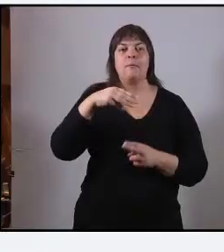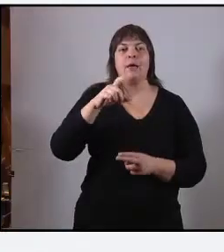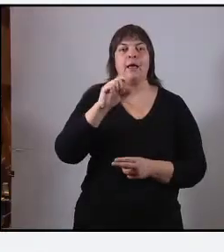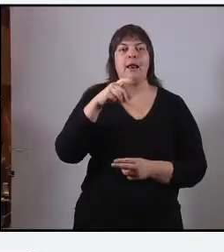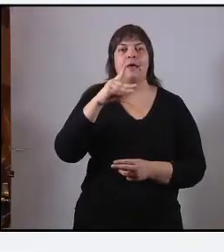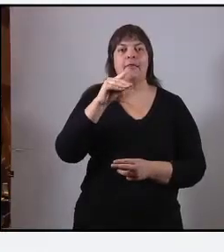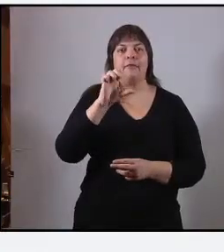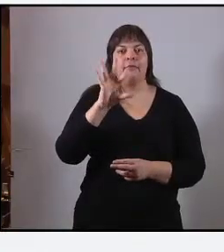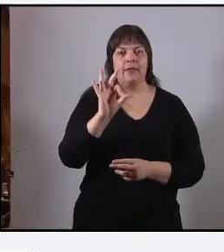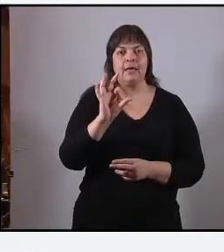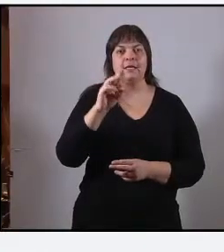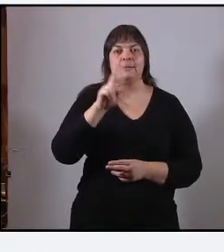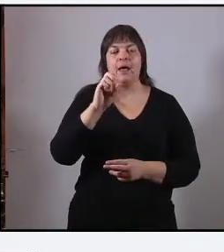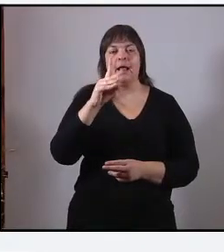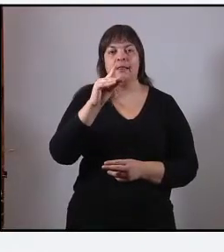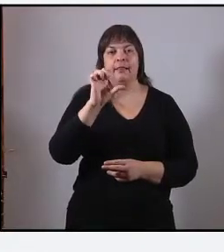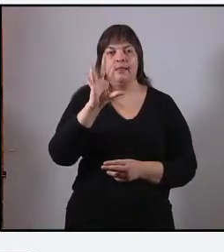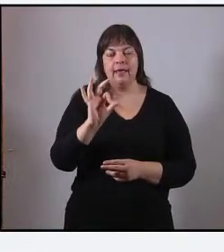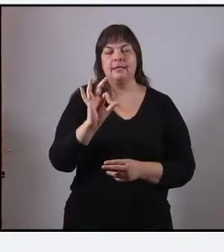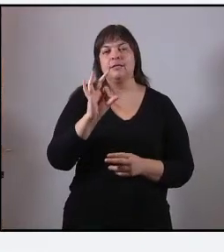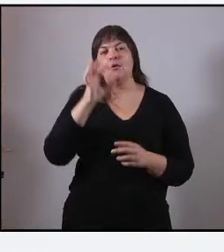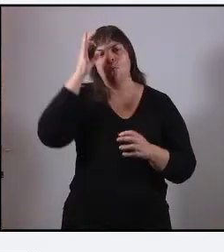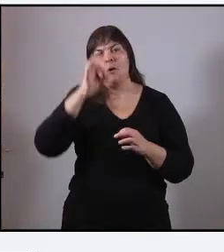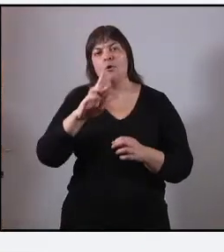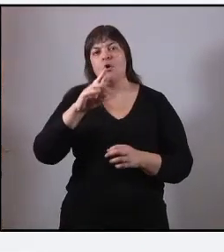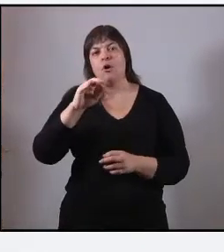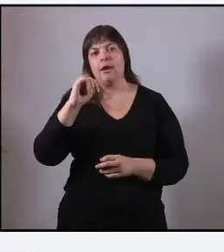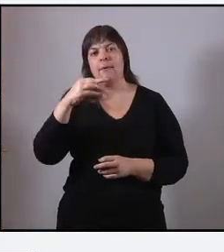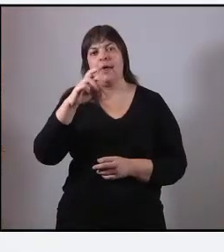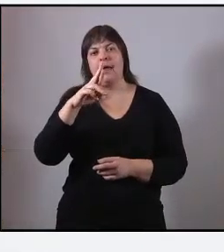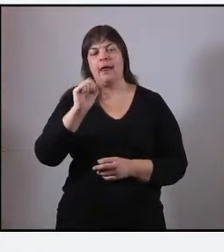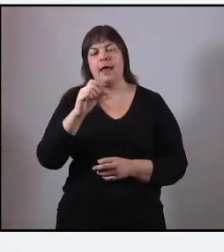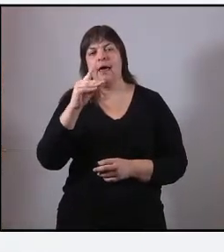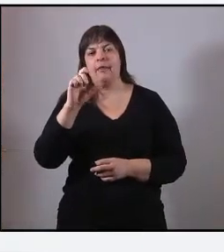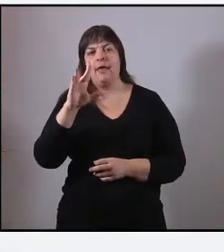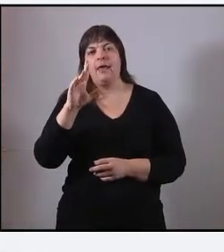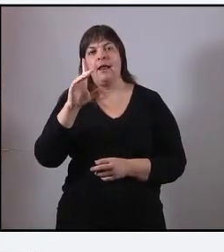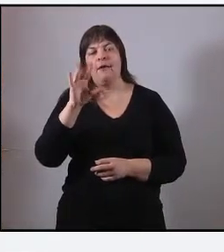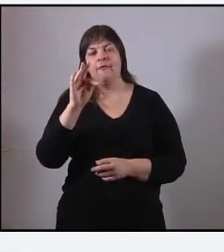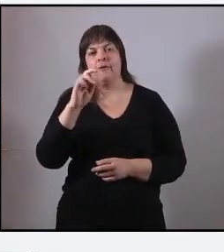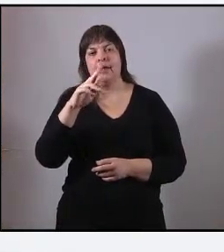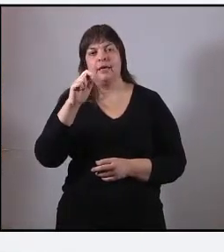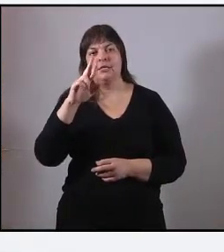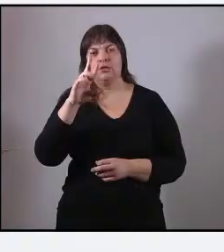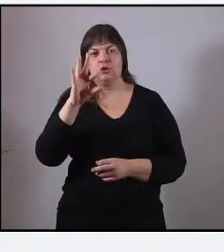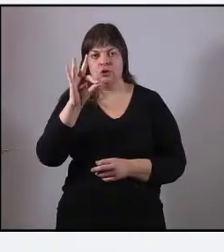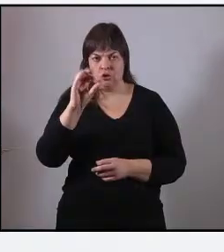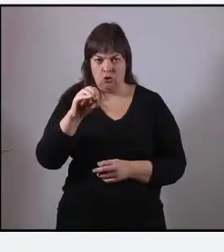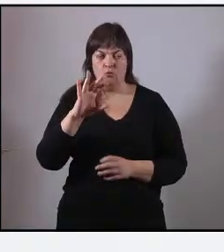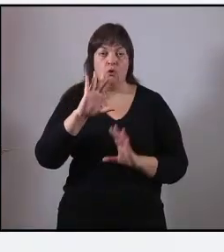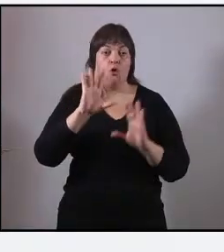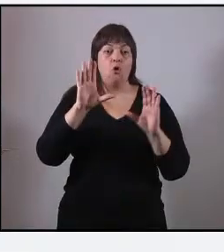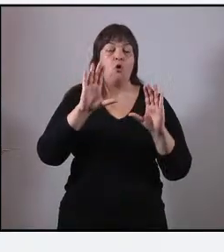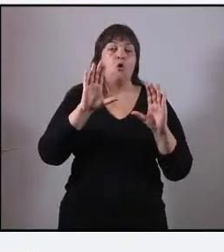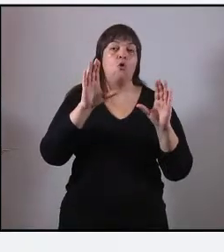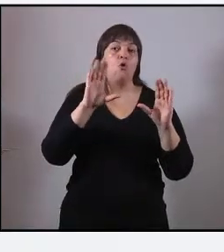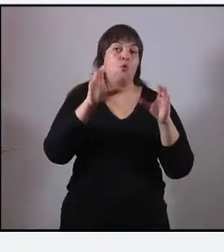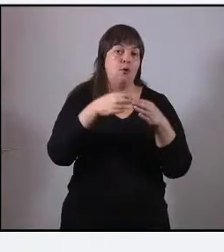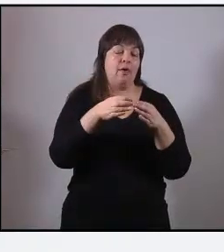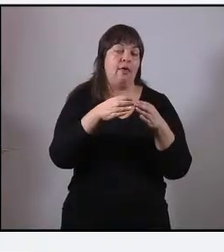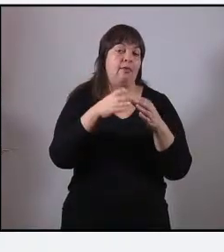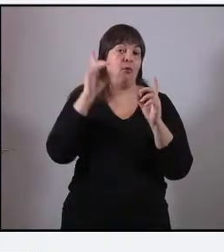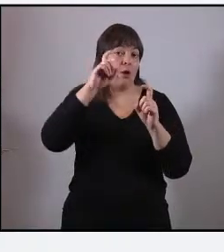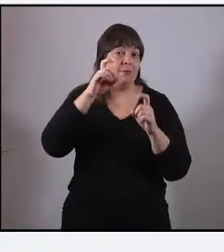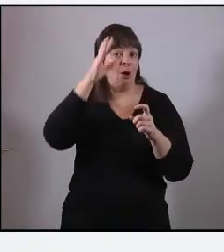de Ribera del Fresno. Damos así respuesta a las demandas de la comunidad educativa de este